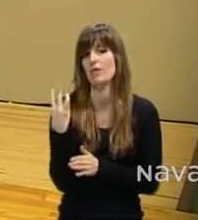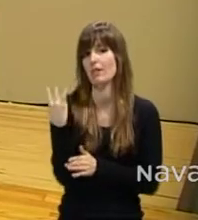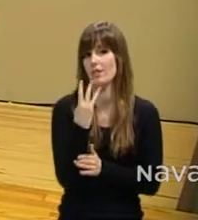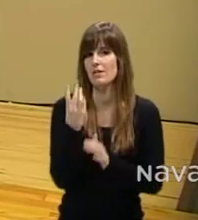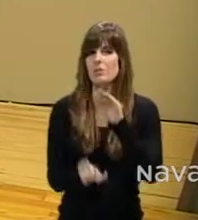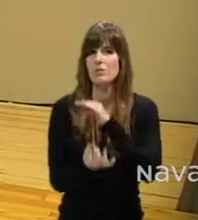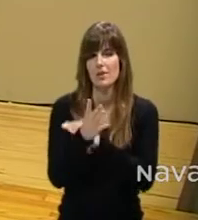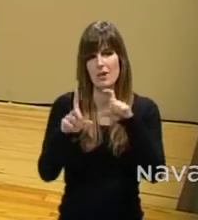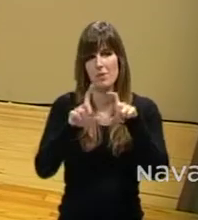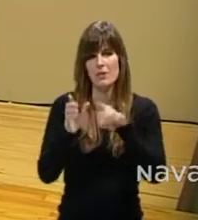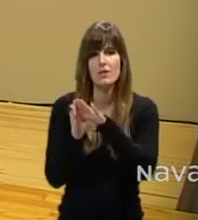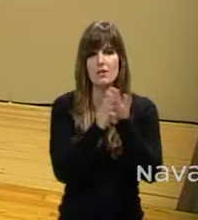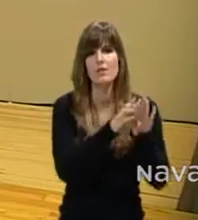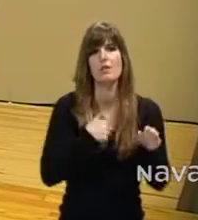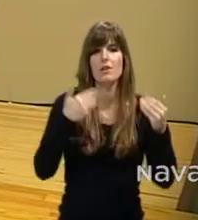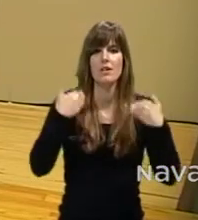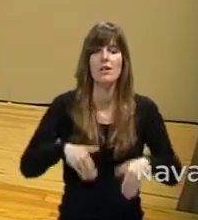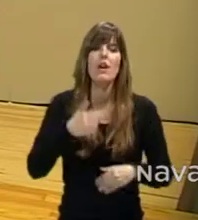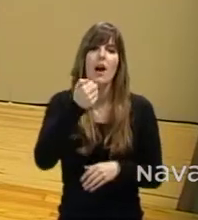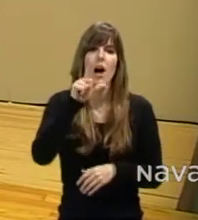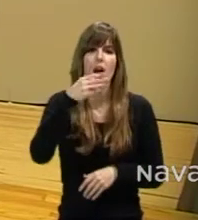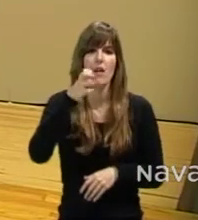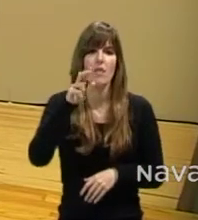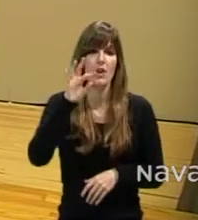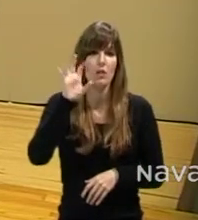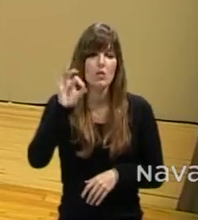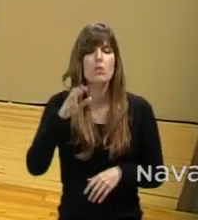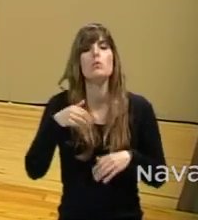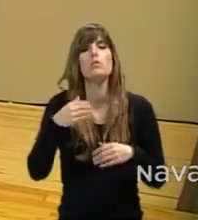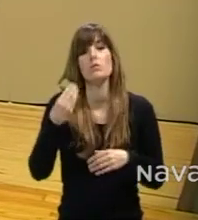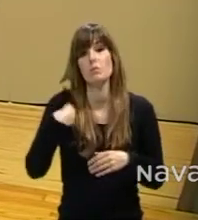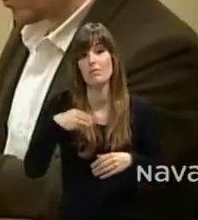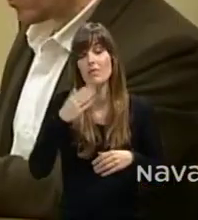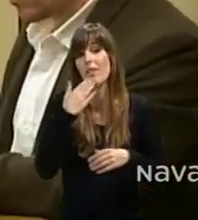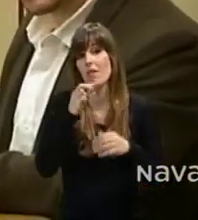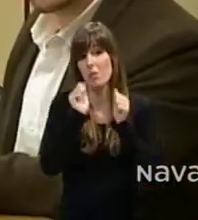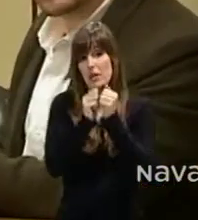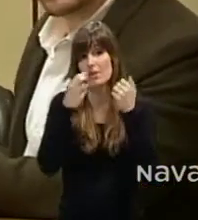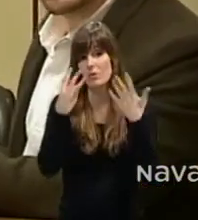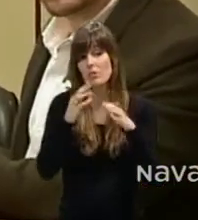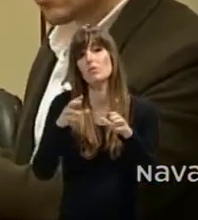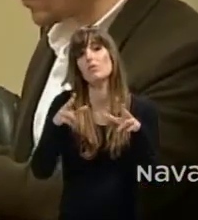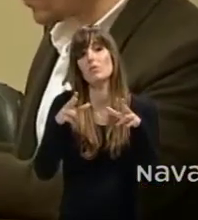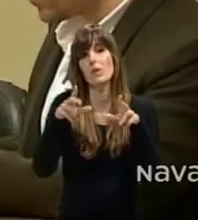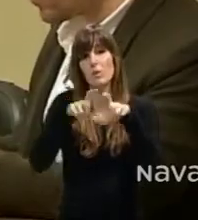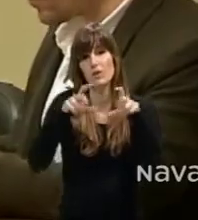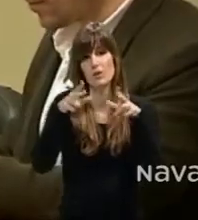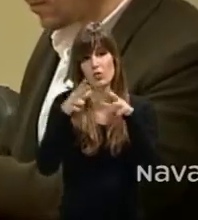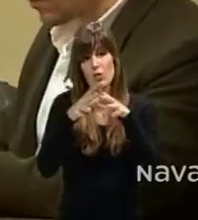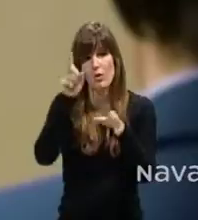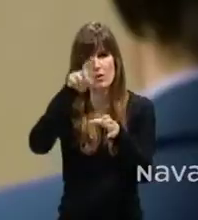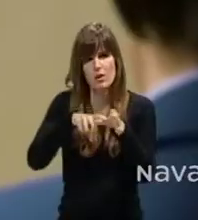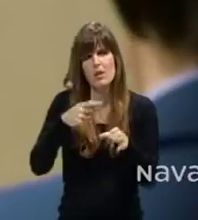Mi nombre es Alberto Sánchez, tengo 27 años y soy otro de los tres socios que conformamos Bersaria. Para mí Bersaria es algo que lo he llevado